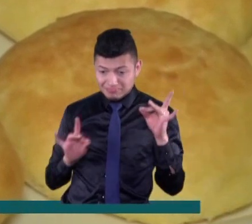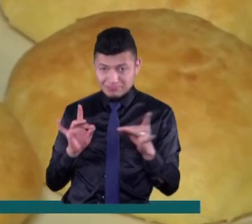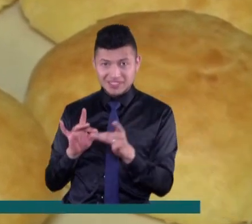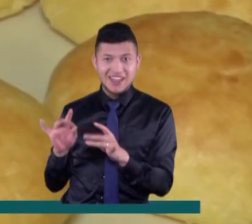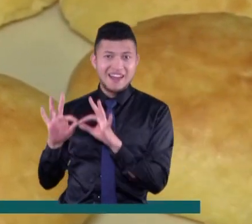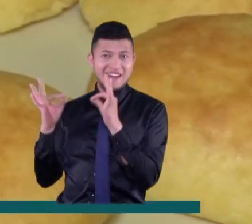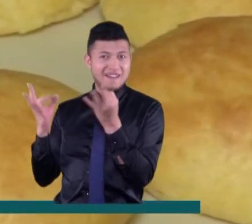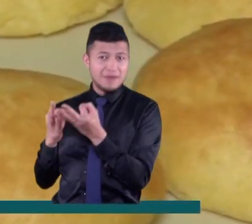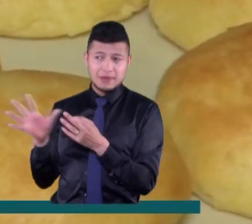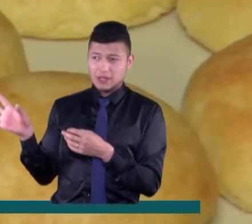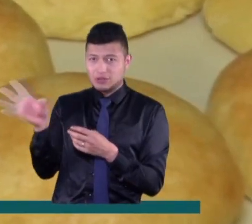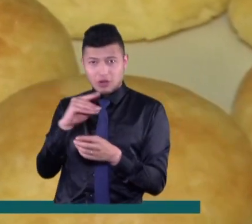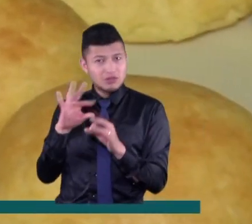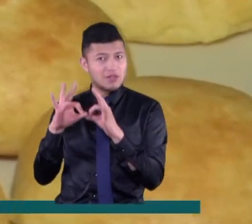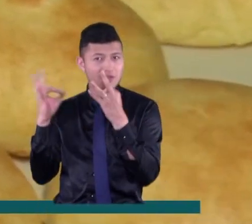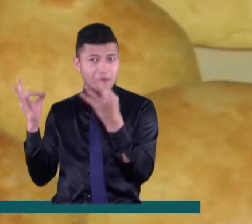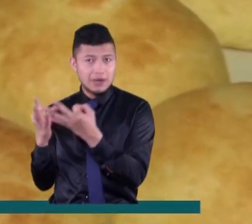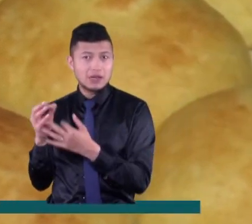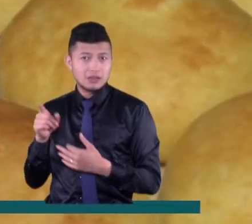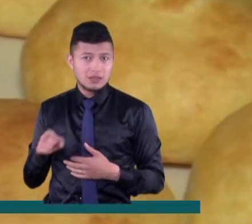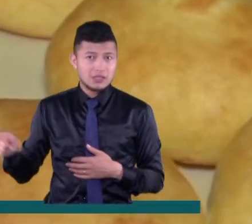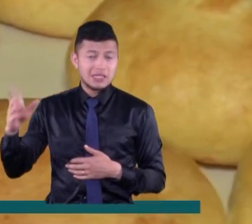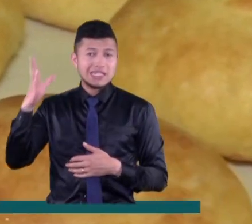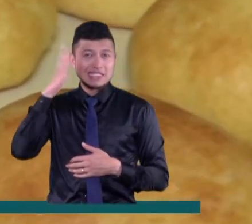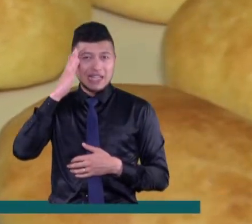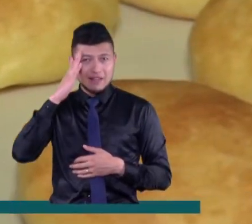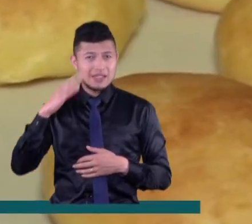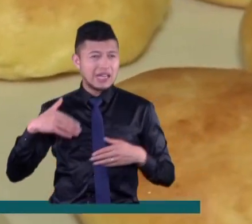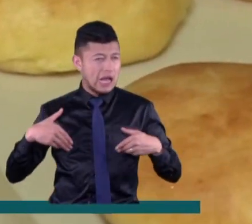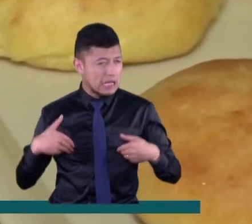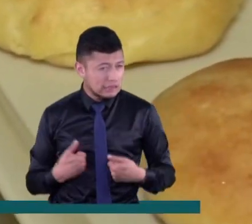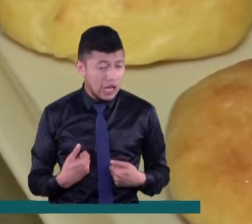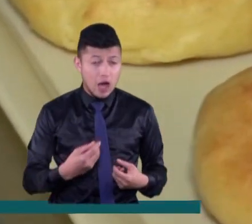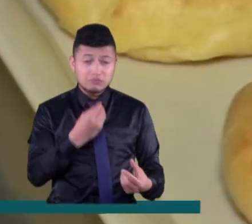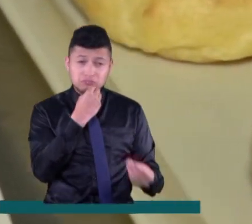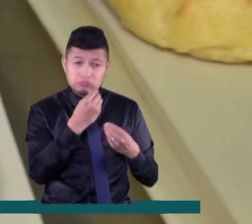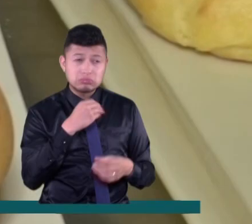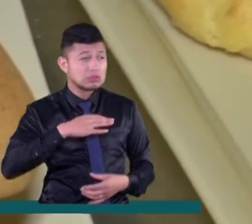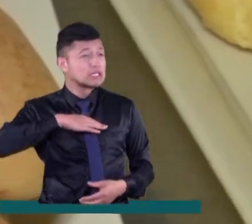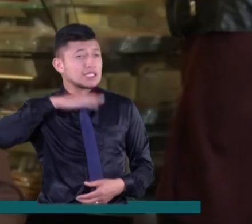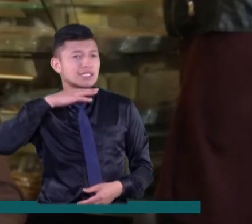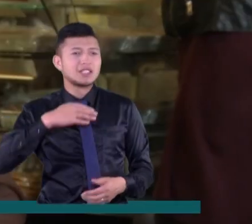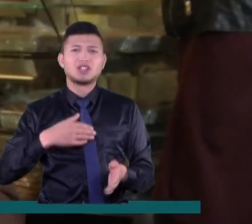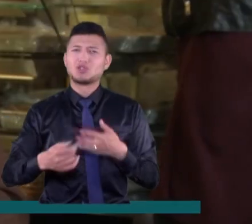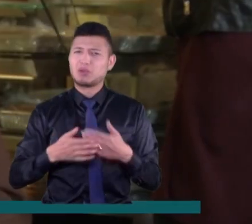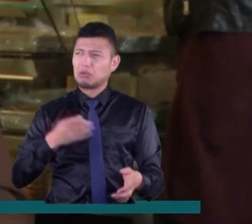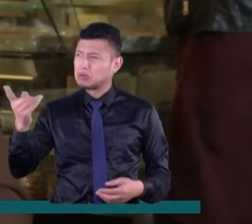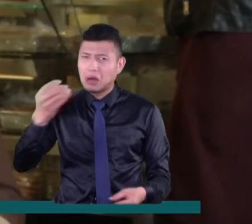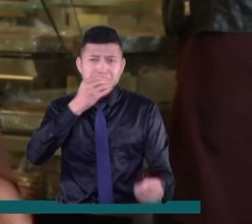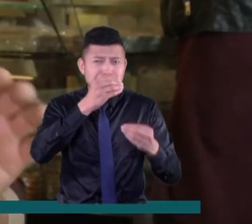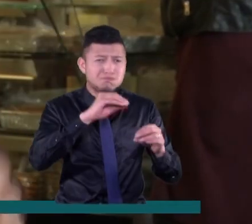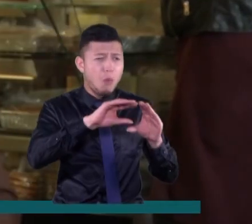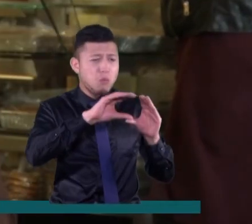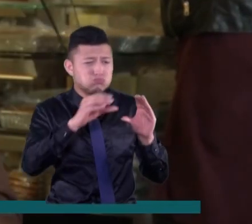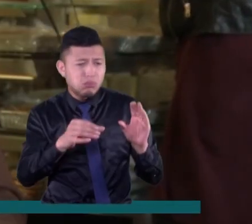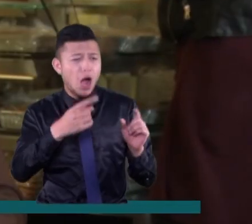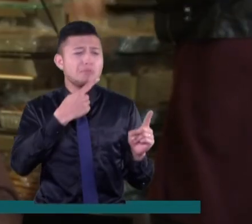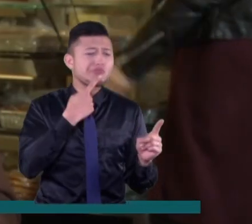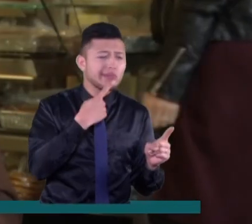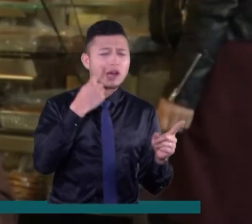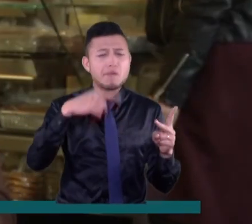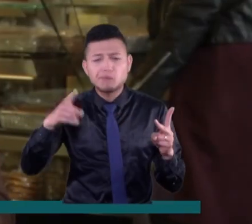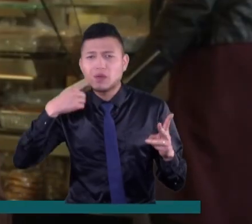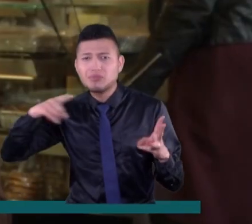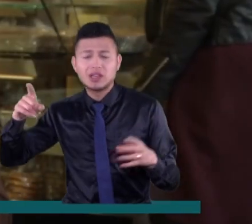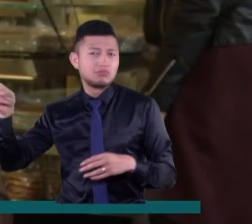ya toda la familia, ya, a pesar de que estaban casadas, de tanto comer almojábanas, porque se coman almojábanas una muestra de una a la